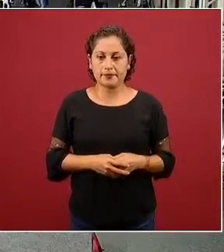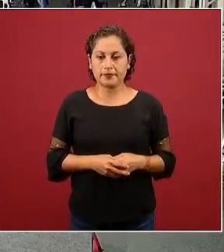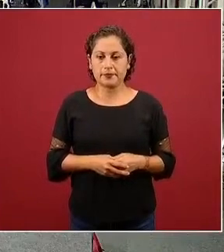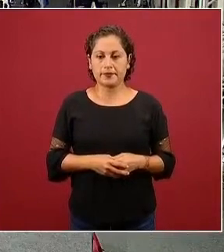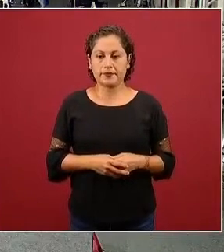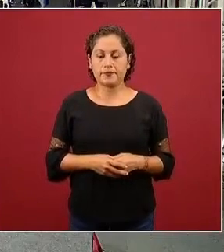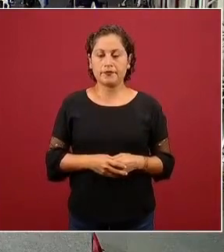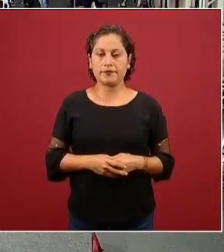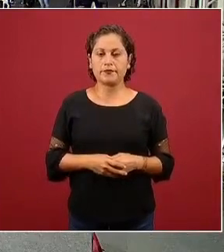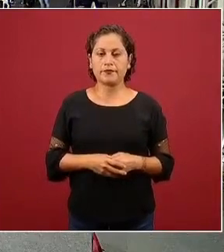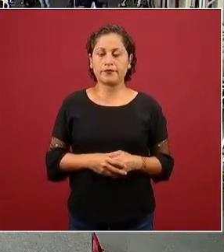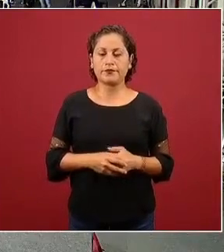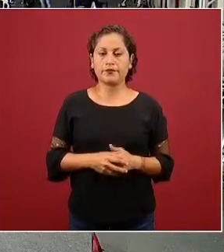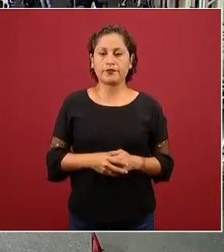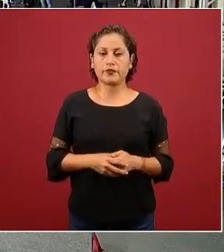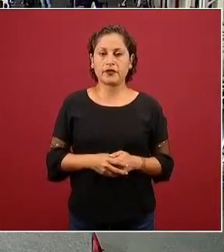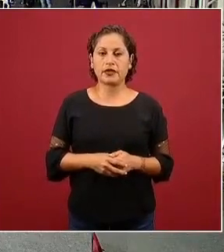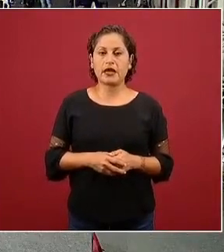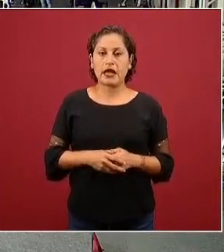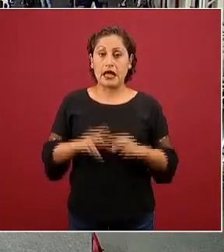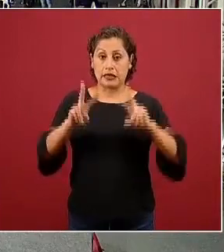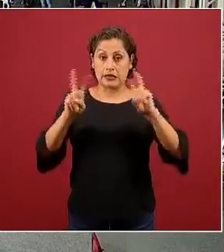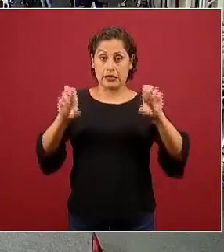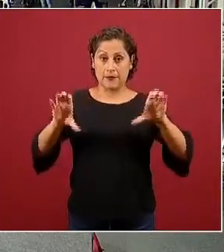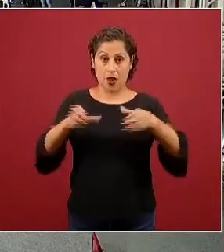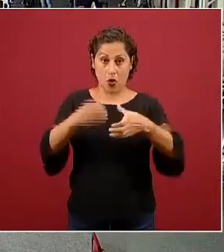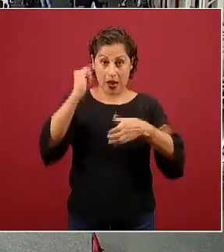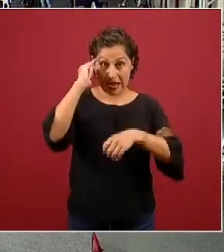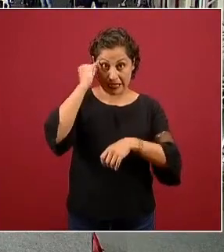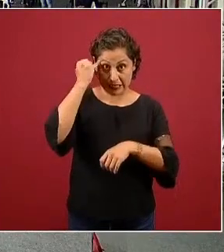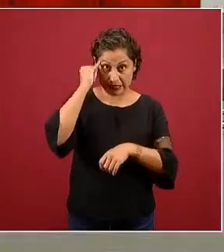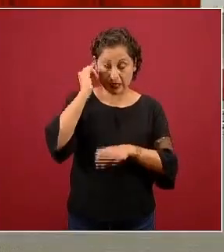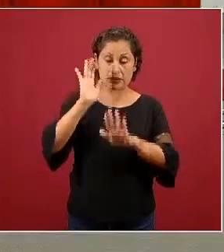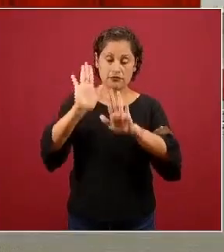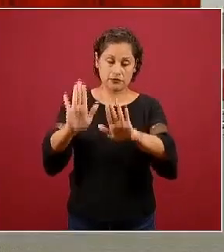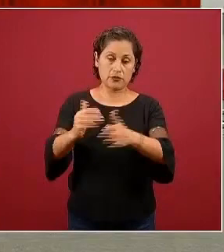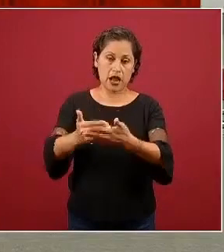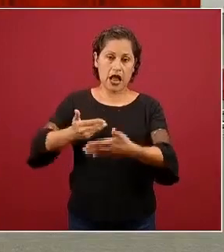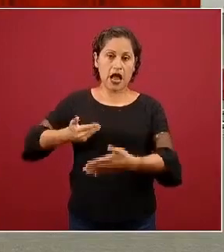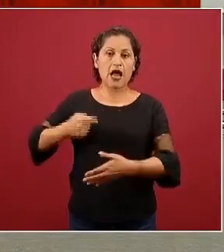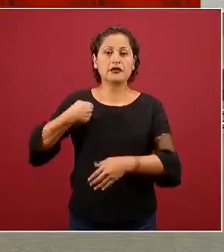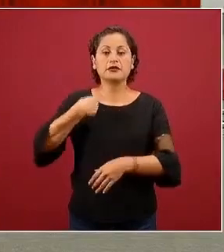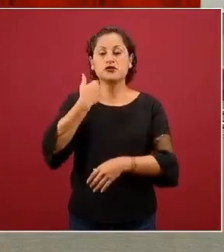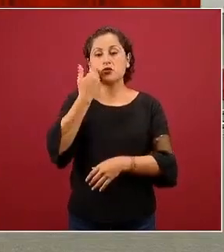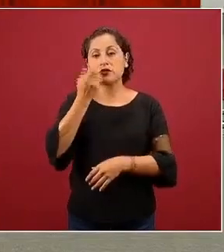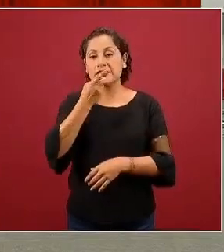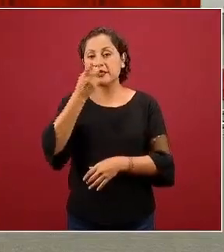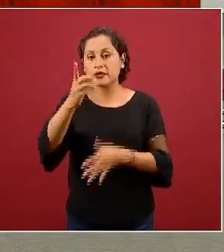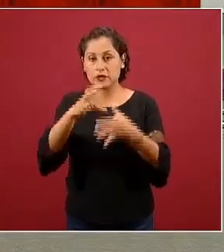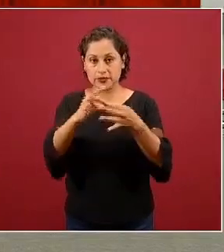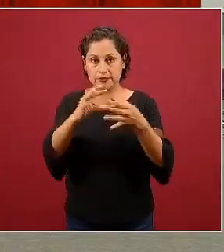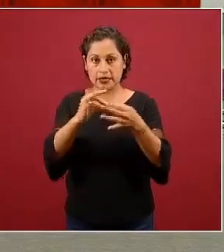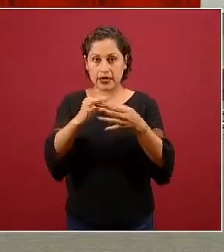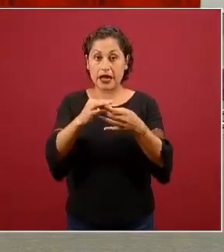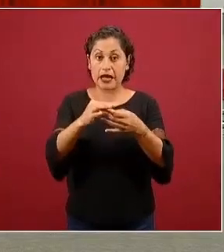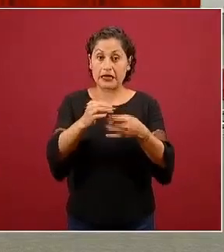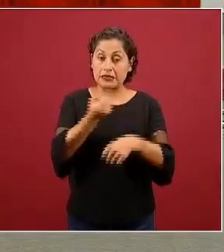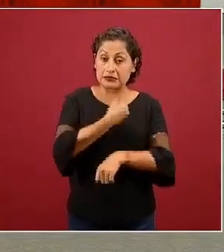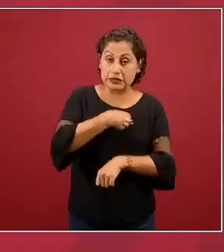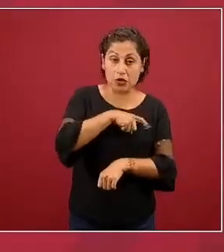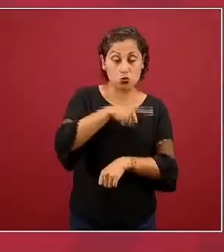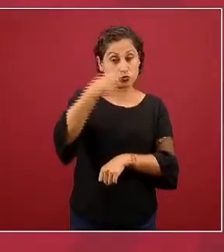Antes de contestar lo de comunidades indígenas, a mí me gustaría hacer un comentario sobre salud mental. Hay que normalizar